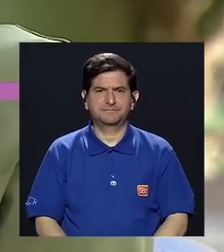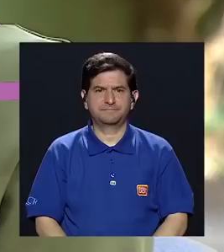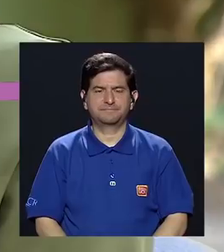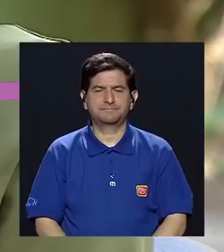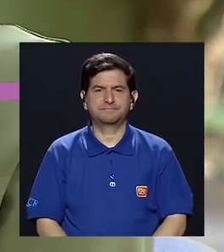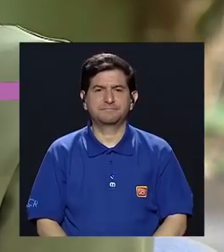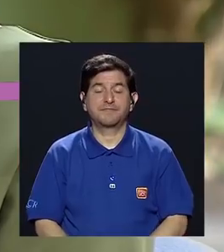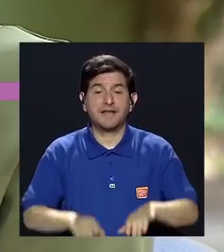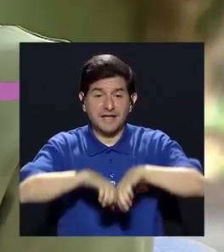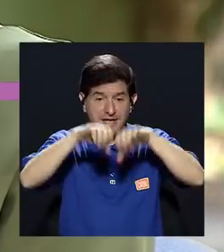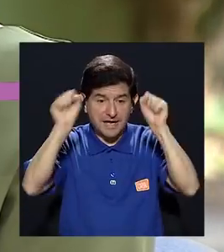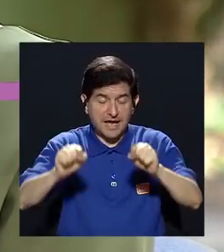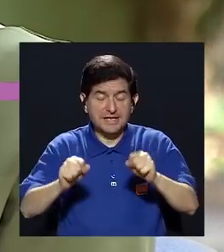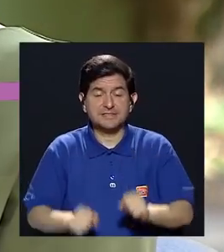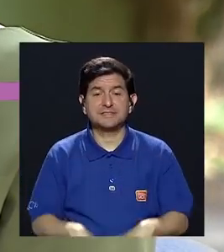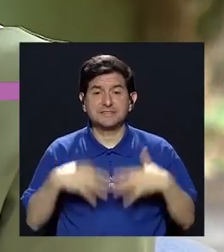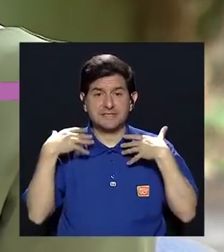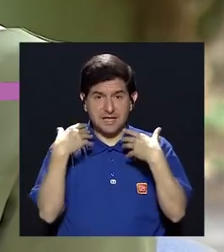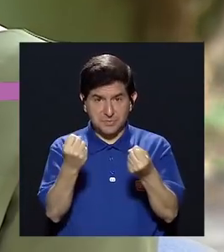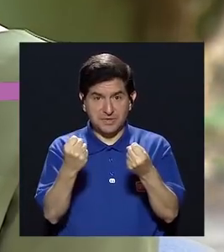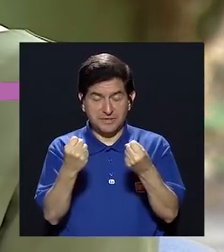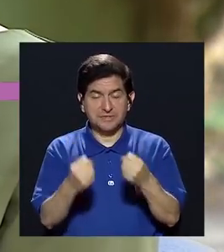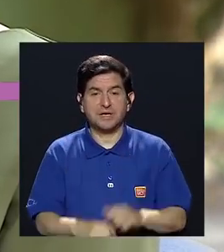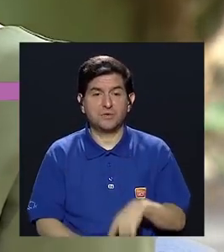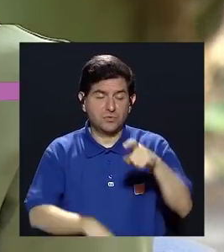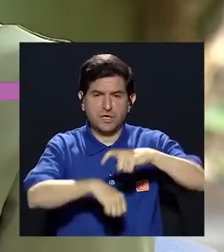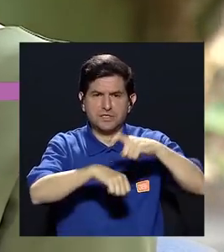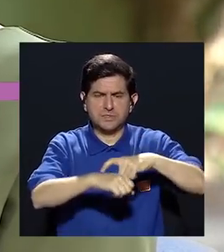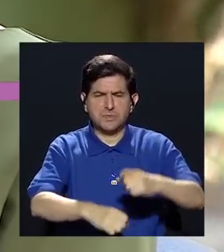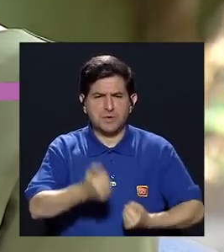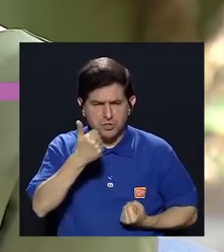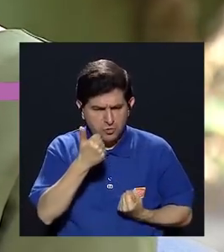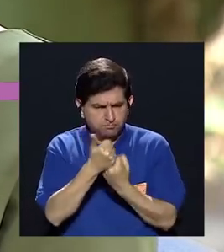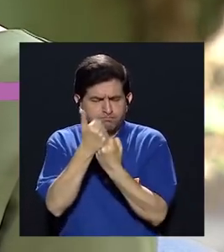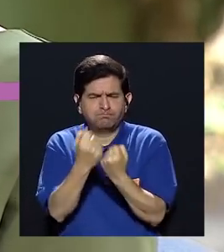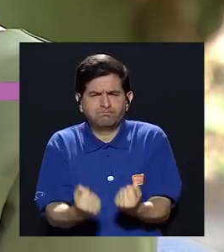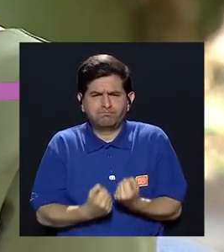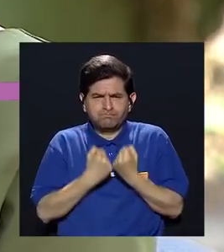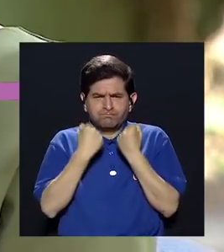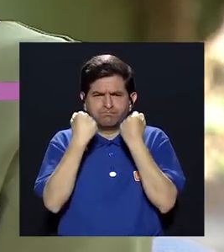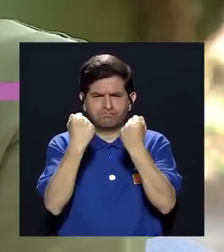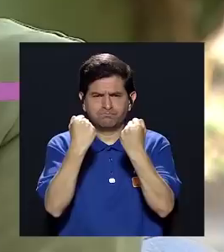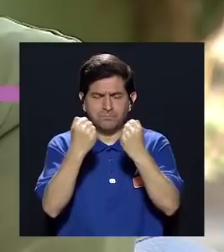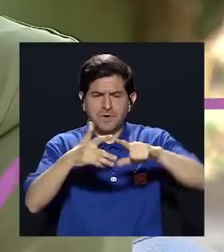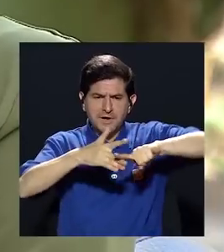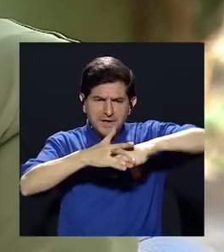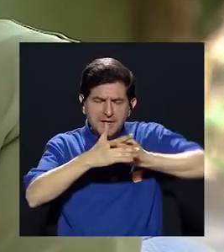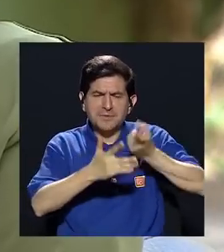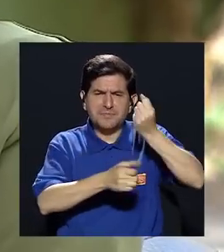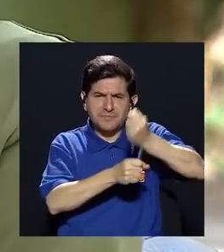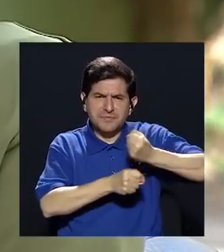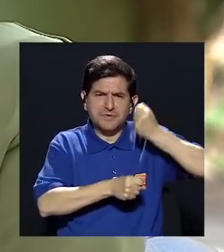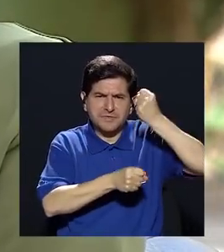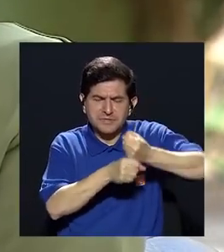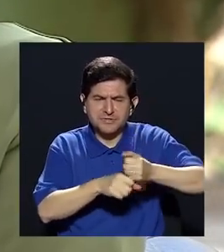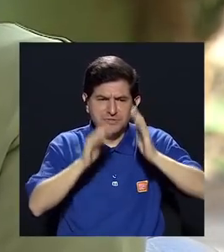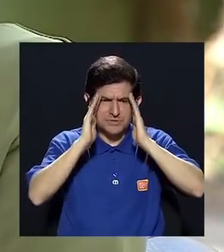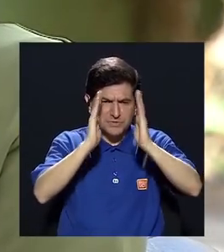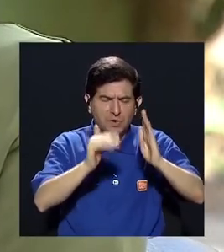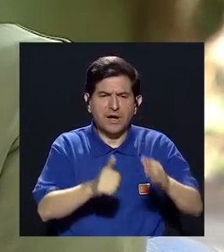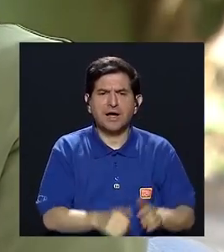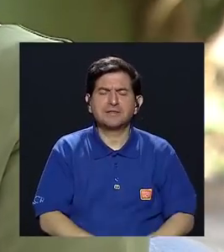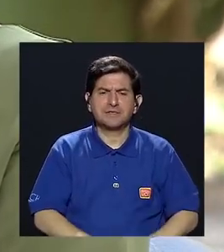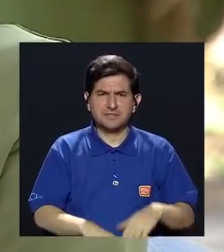Entonces, el sistema de salud en ese momento fue robustecido, fue fortalecido y se empezó a trabajar todo lo que es